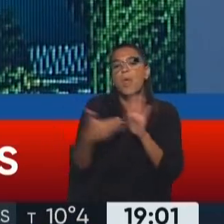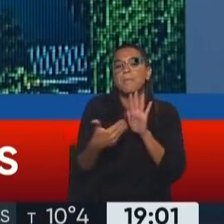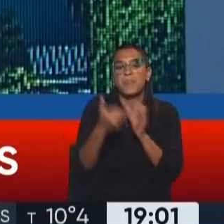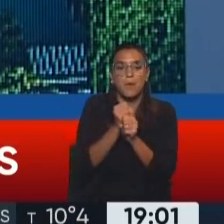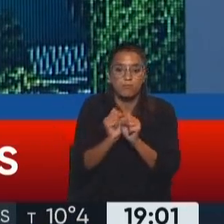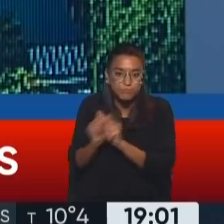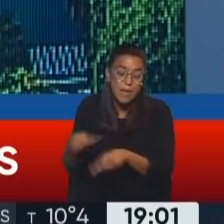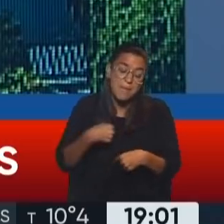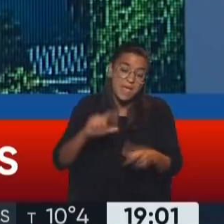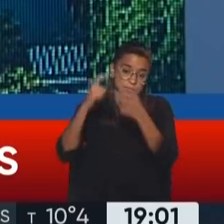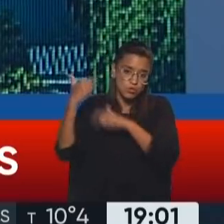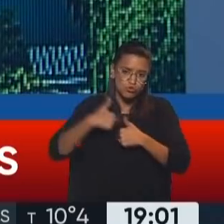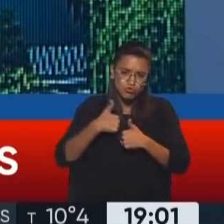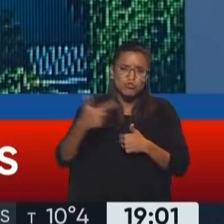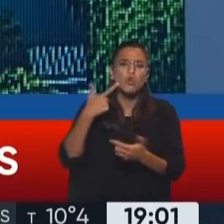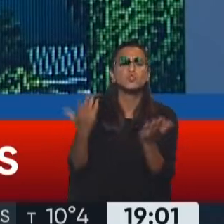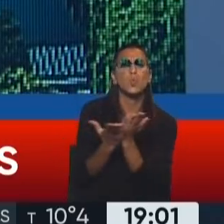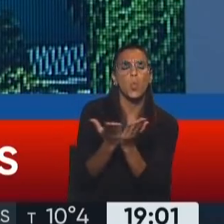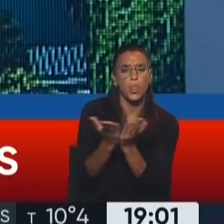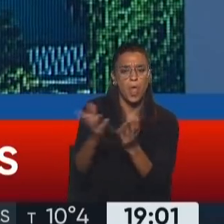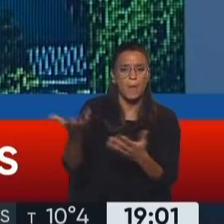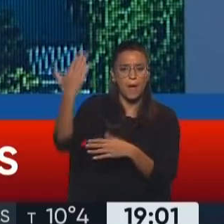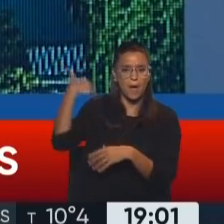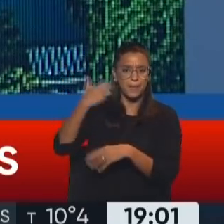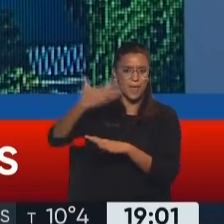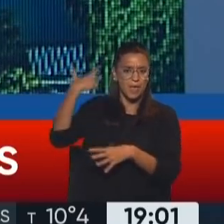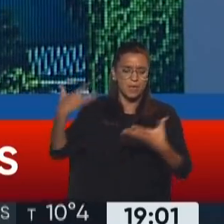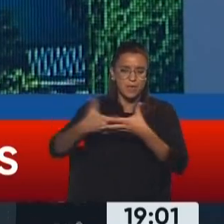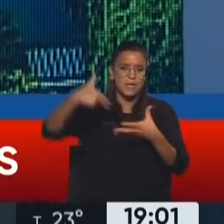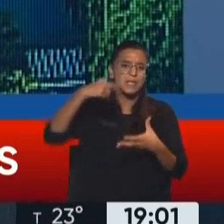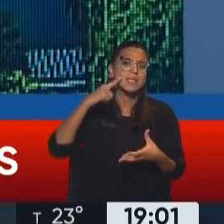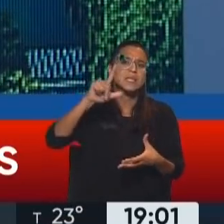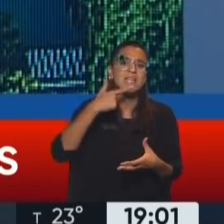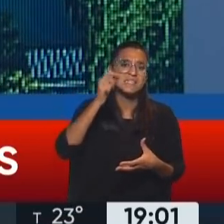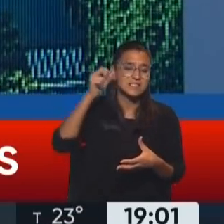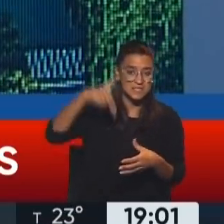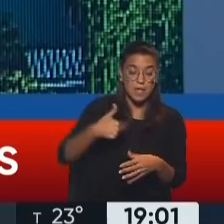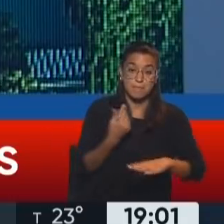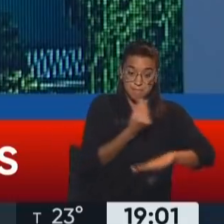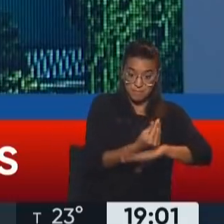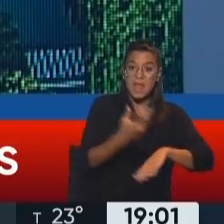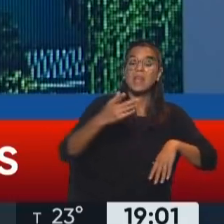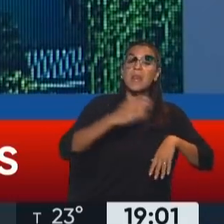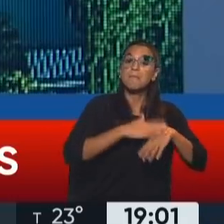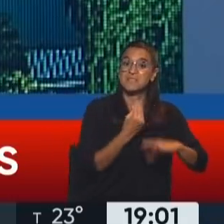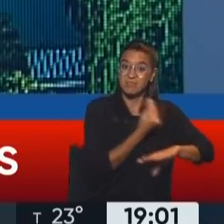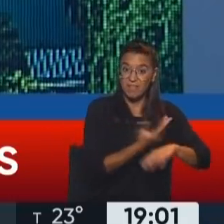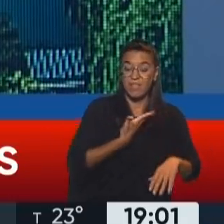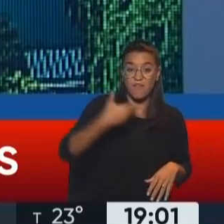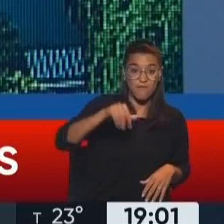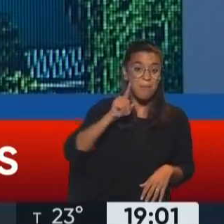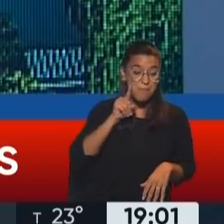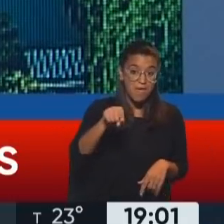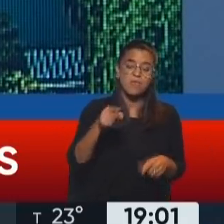históricamente, la experiencia que me queda, yo era pasante en el viejo equipo de Guillermo Nielsen con Sergio Chodos, que es el actual representante del FMI, trabajamos juntos, tema de endeudamiento